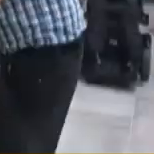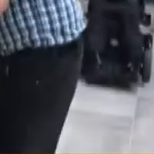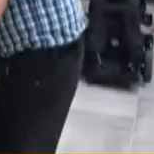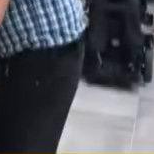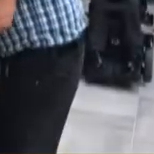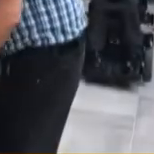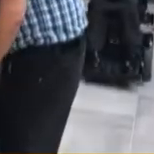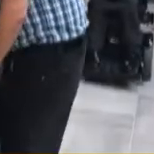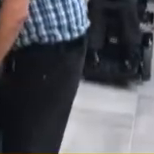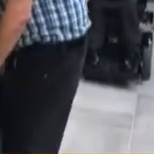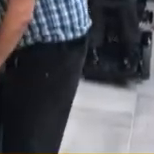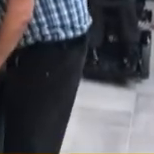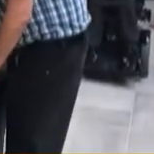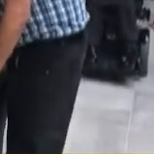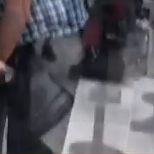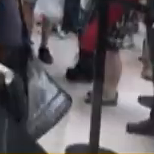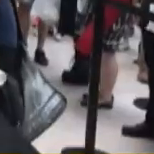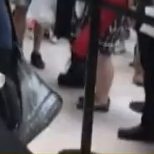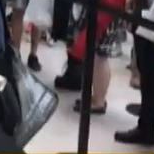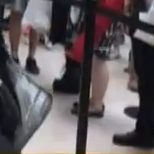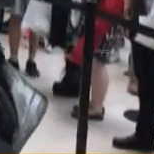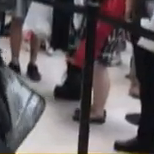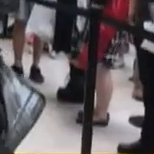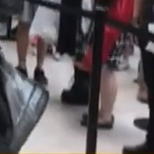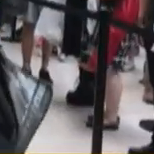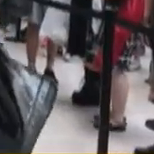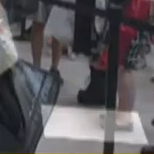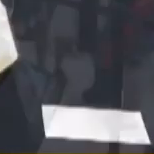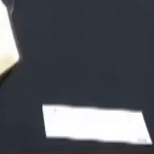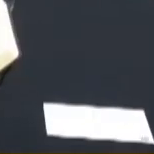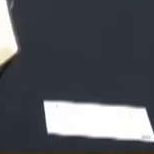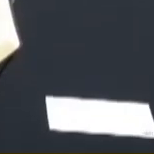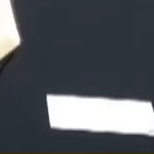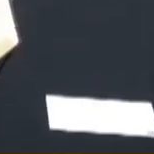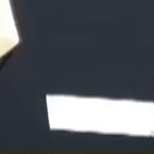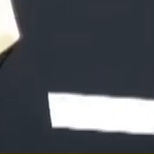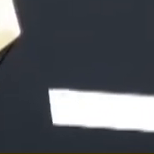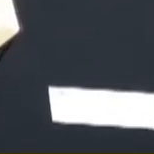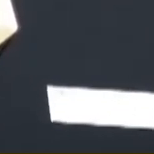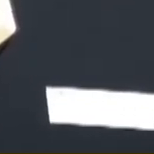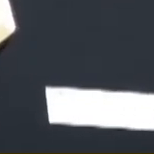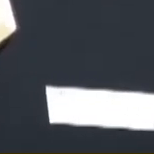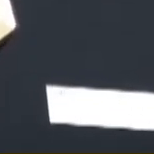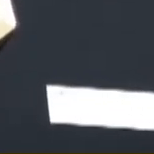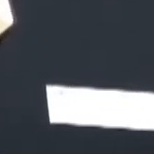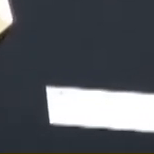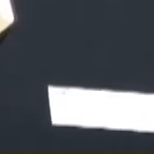del Fauno firmó autógrafos y convivió con sus seguidores.